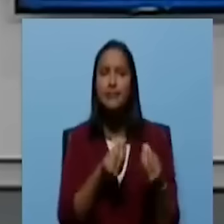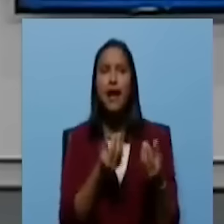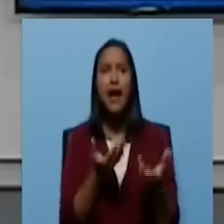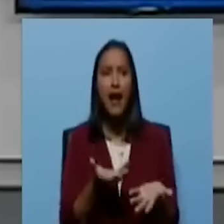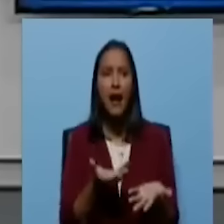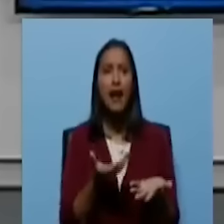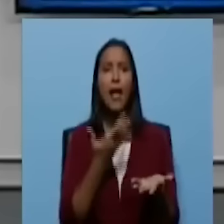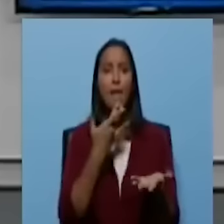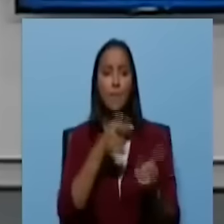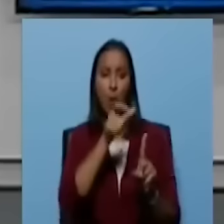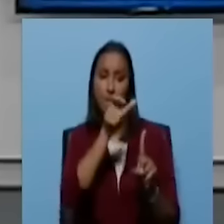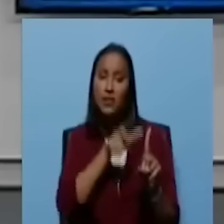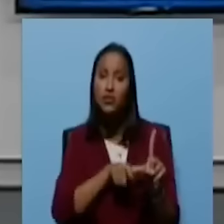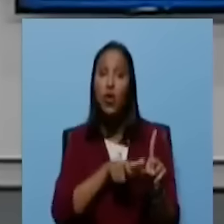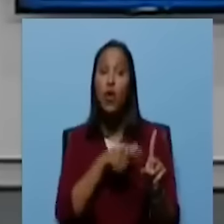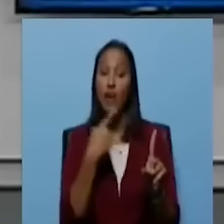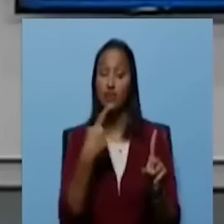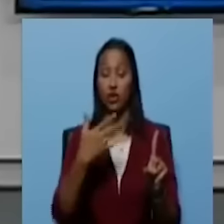llamar demócratas,